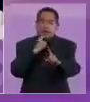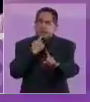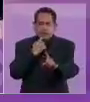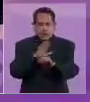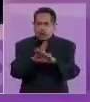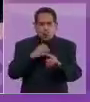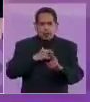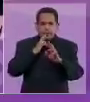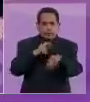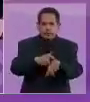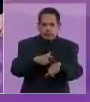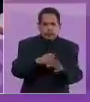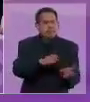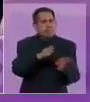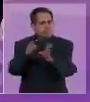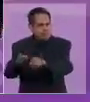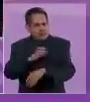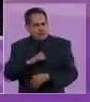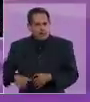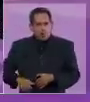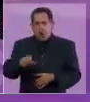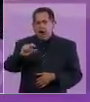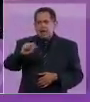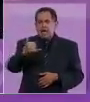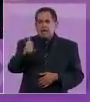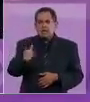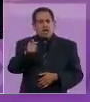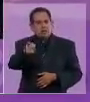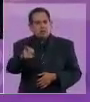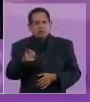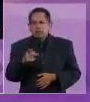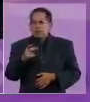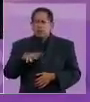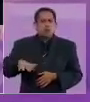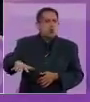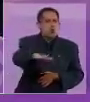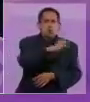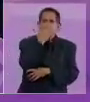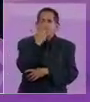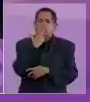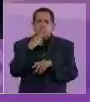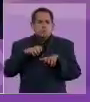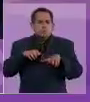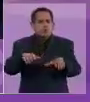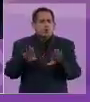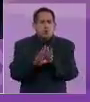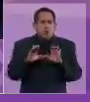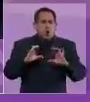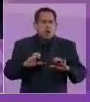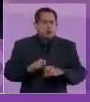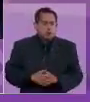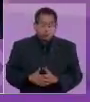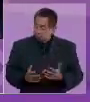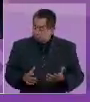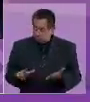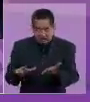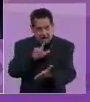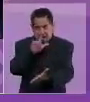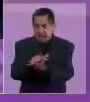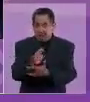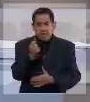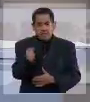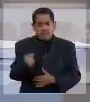réplica. Candidato Anaya, con las áreas naturales protegidas, ¿qué hacemos? Aplicación de la ley, es decir,